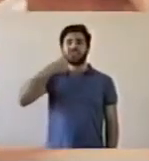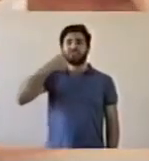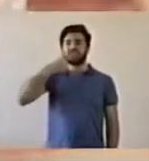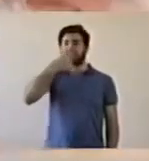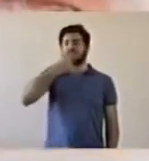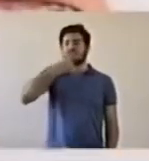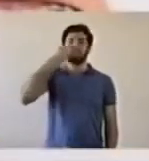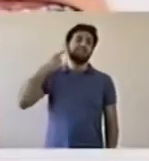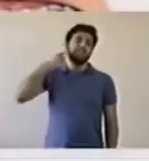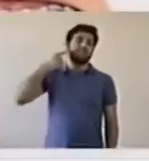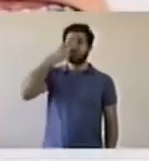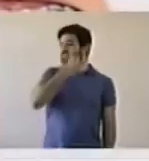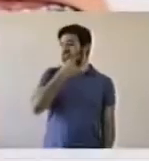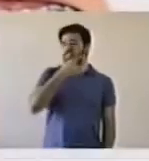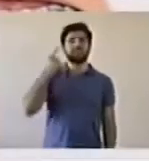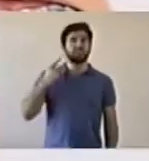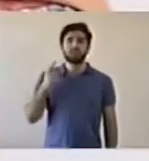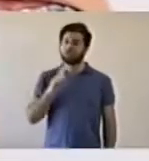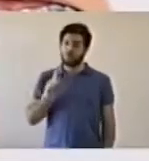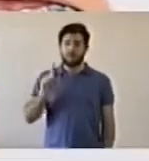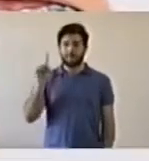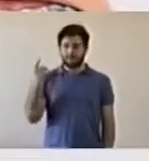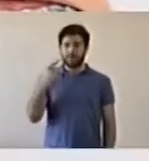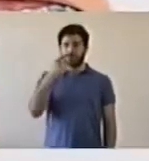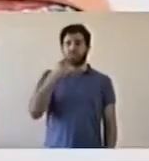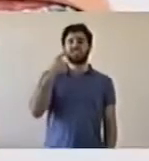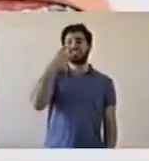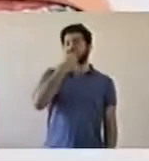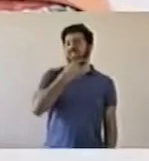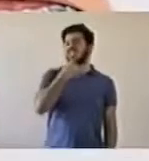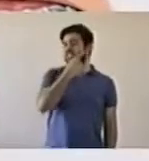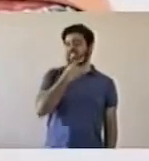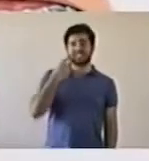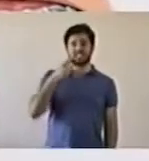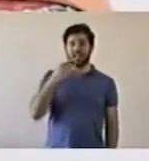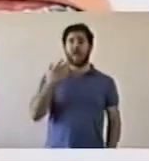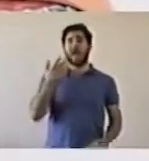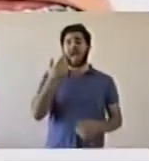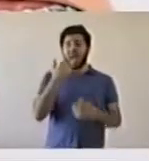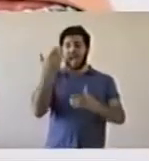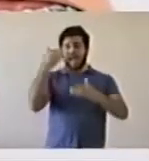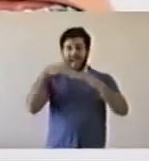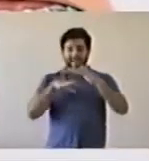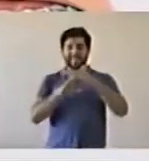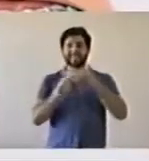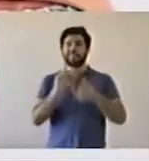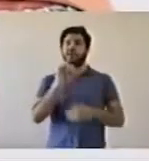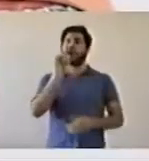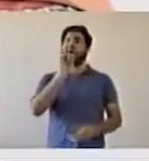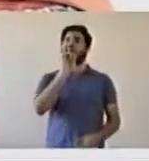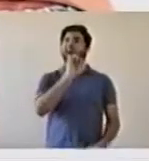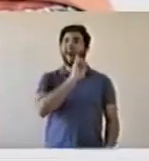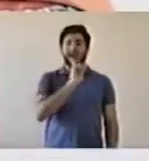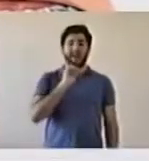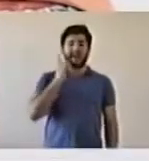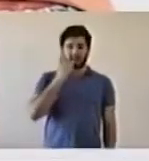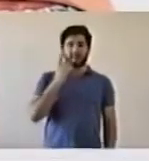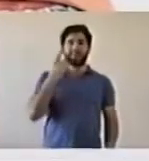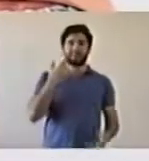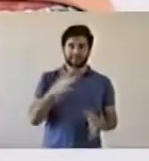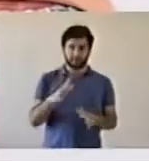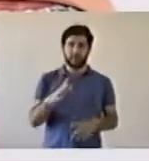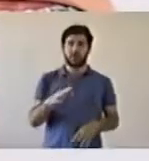lado. Primero que limpie la cara externa de los dientes, luego la interna y por último la zona de masticación,